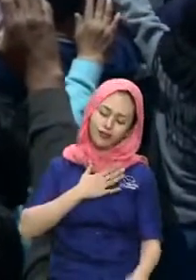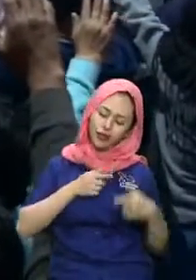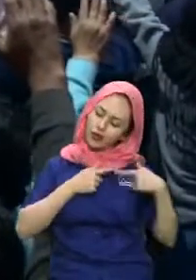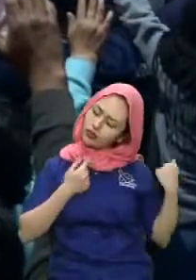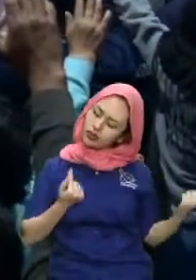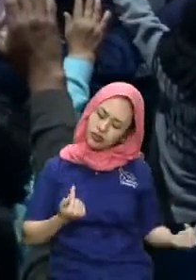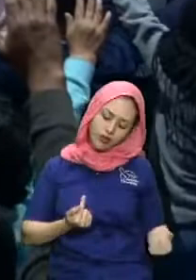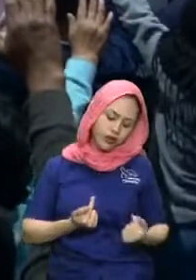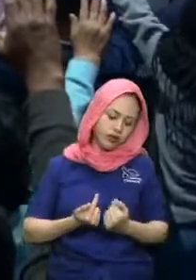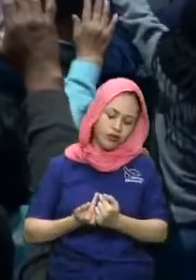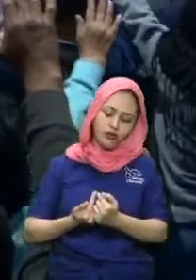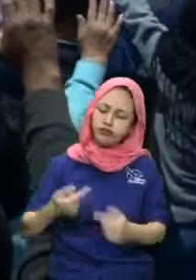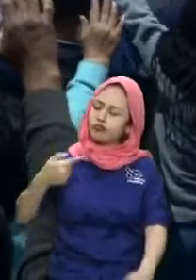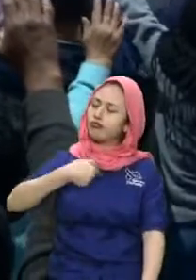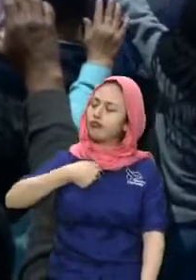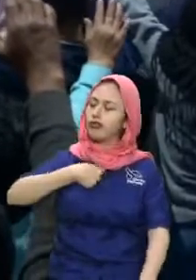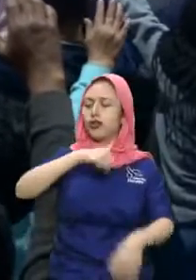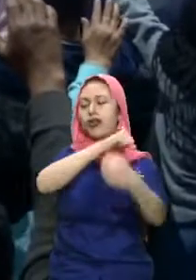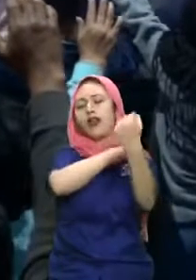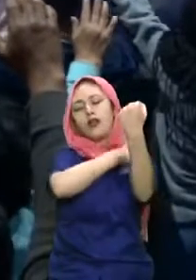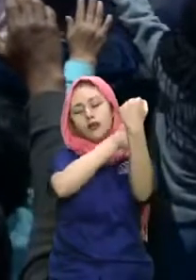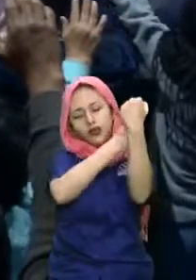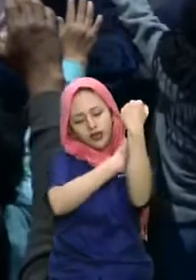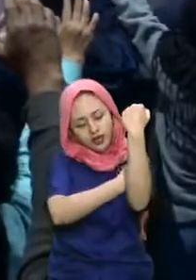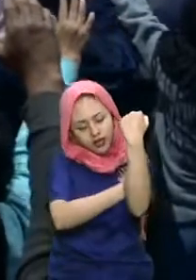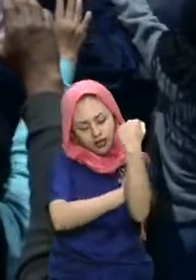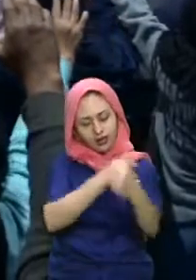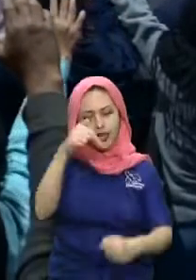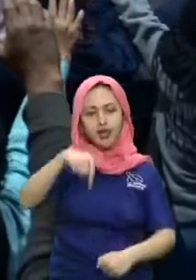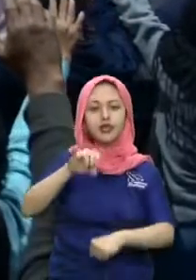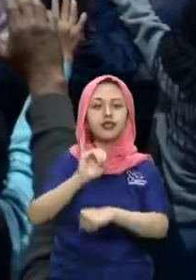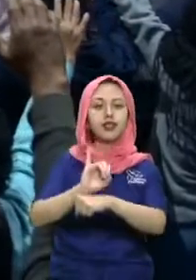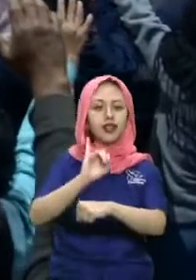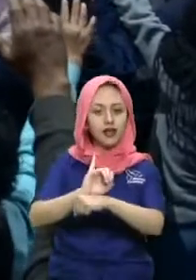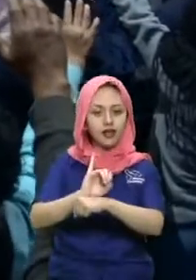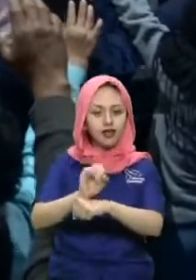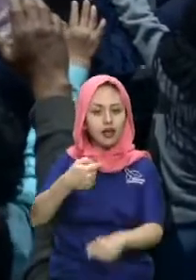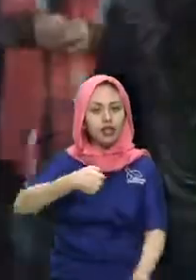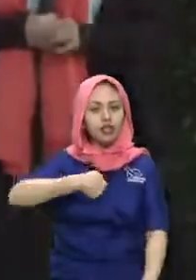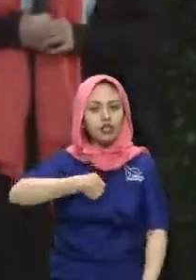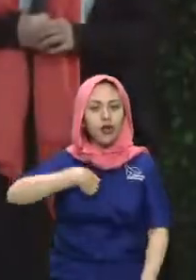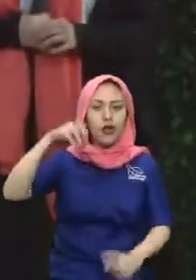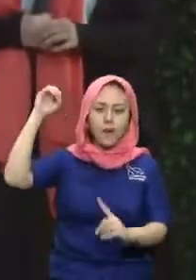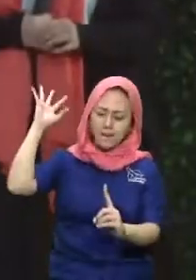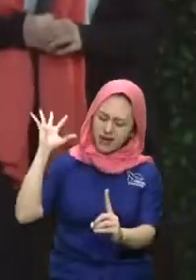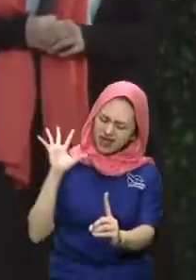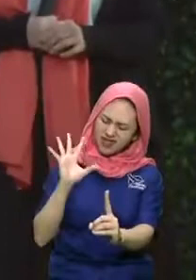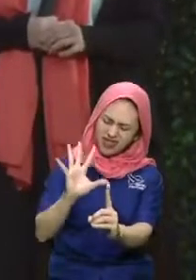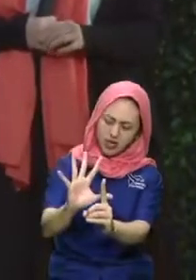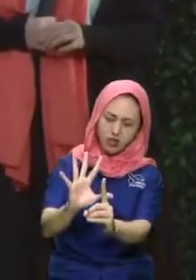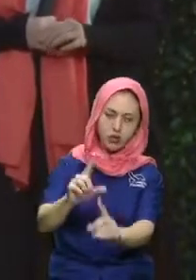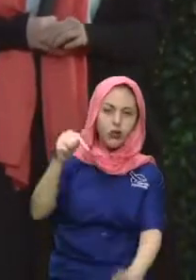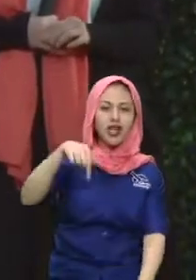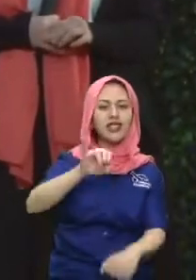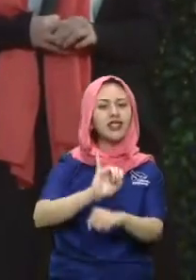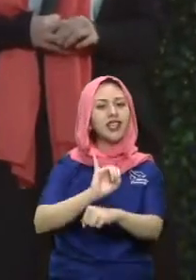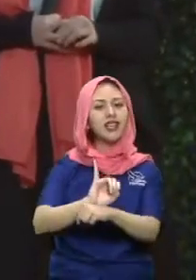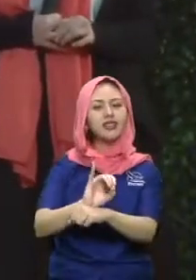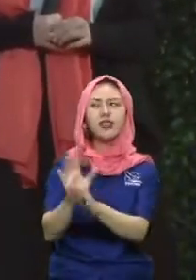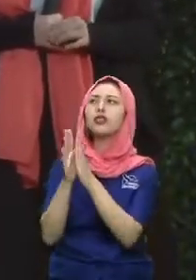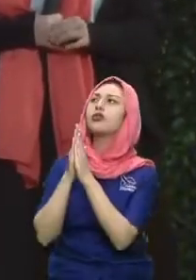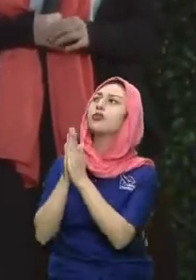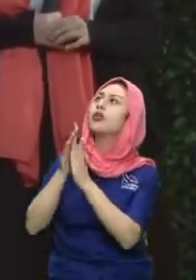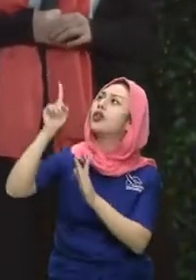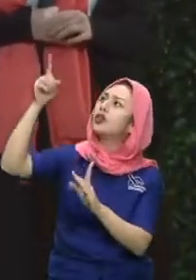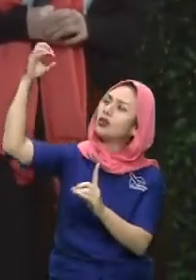que has puesto a la cabeza de esta congregación, bendigo a este pueblo. Te ruego que tú les